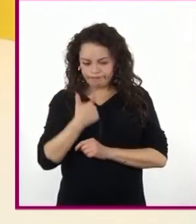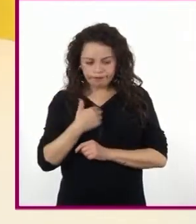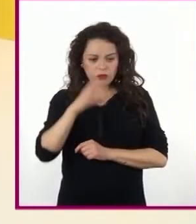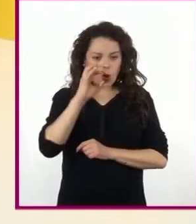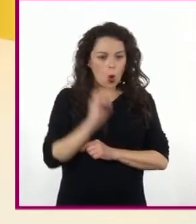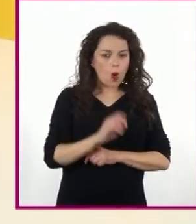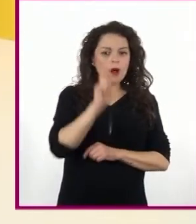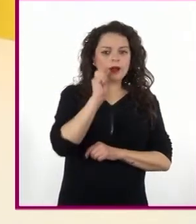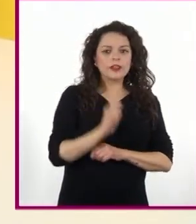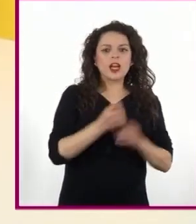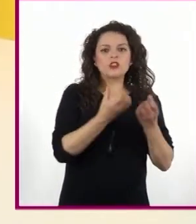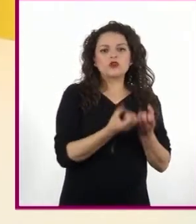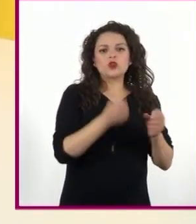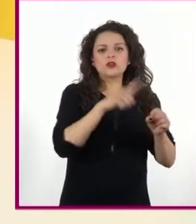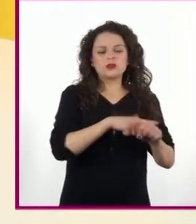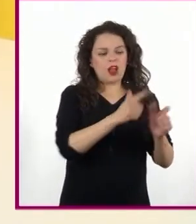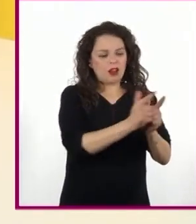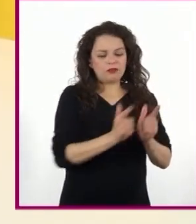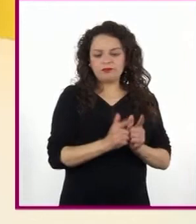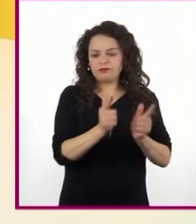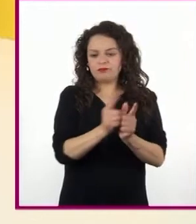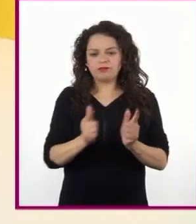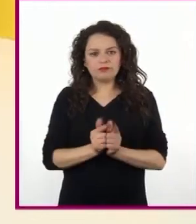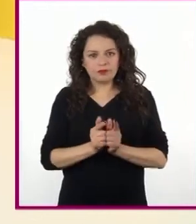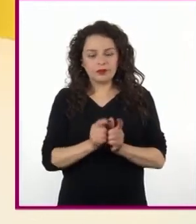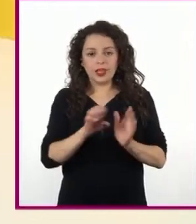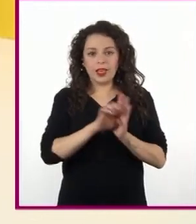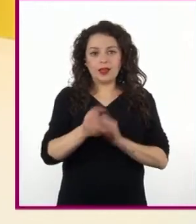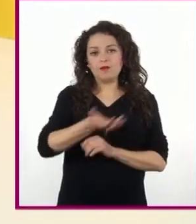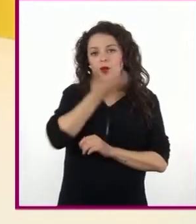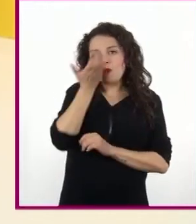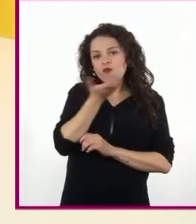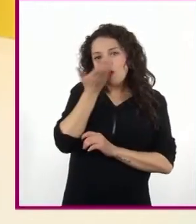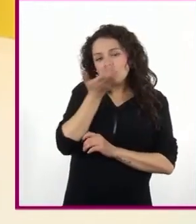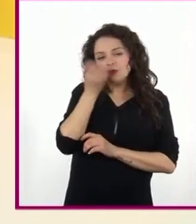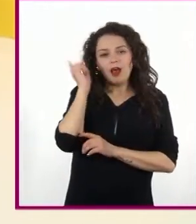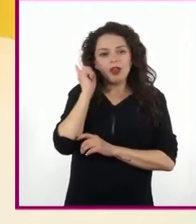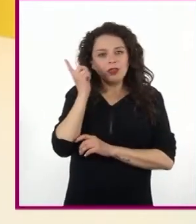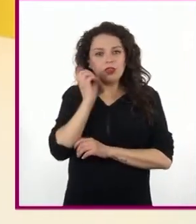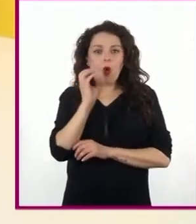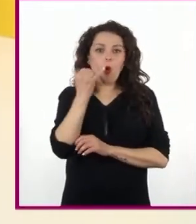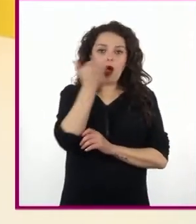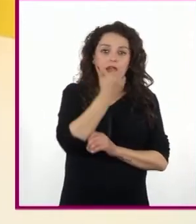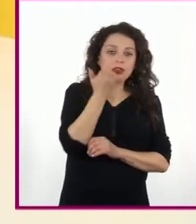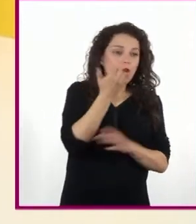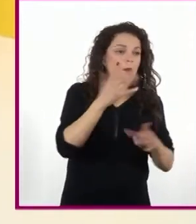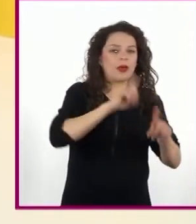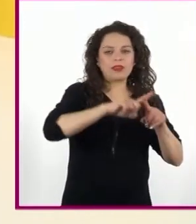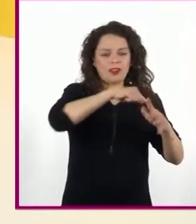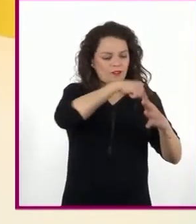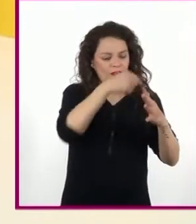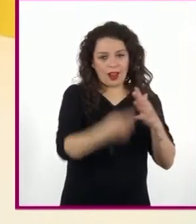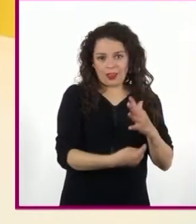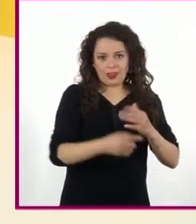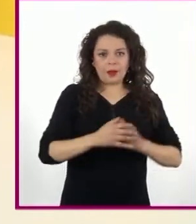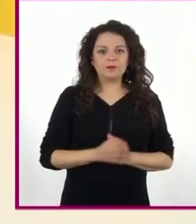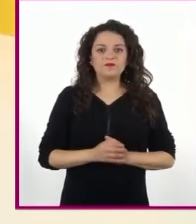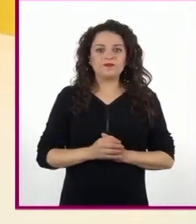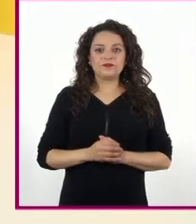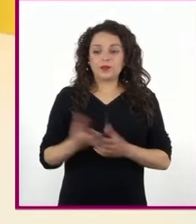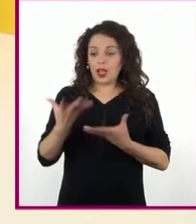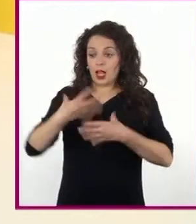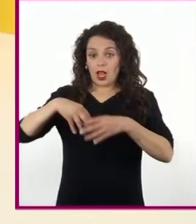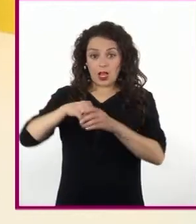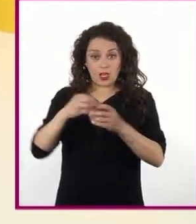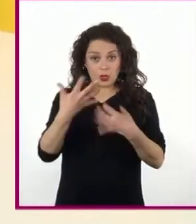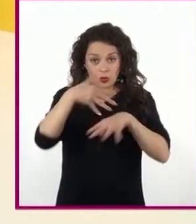de los grupos, por ejemplo, las tradiciones, las costumbres, los idiomas, etc. La inclusión